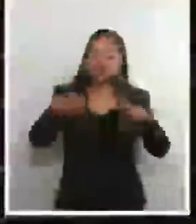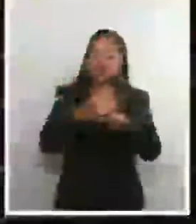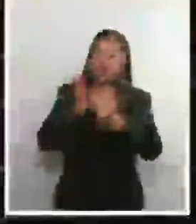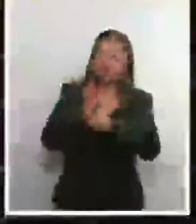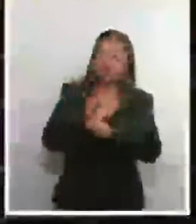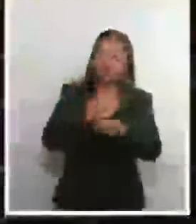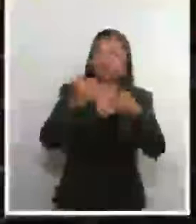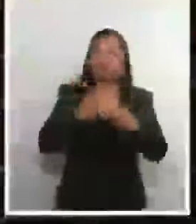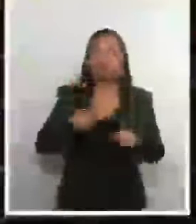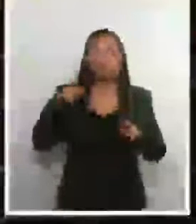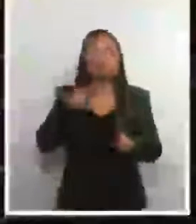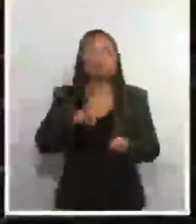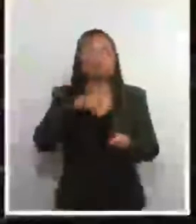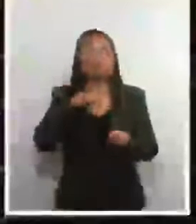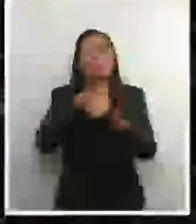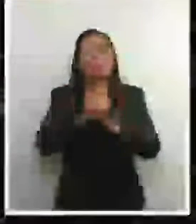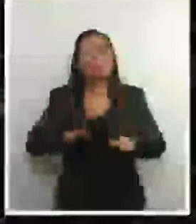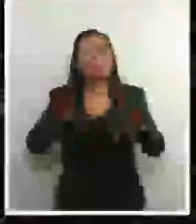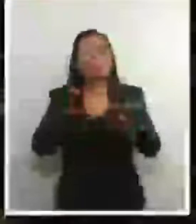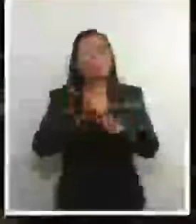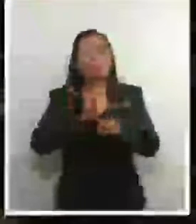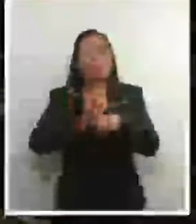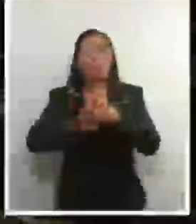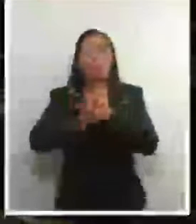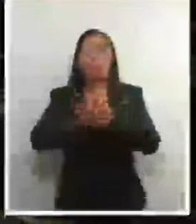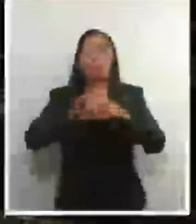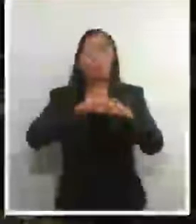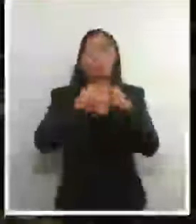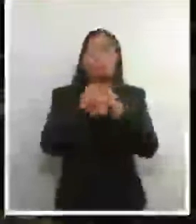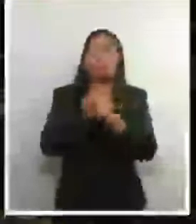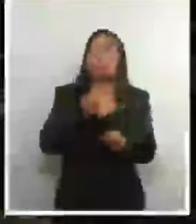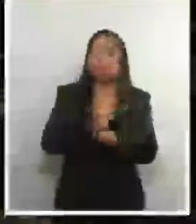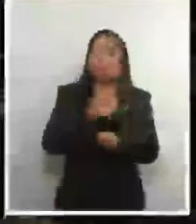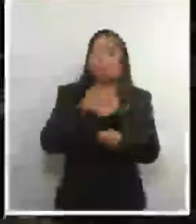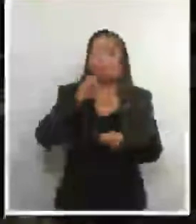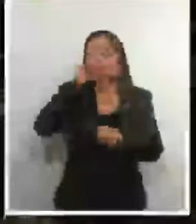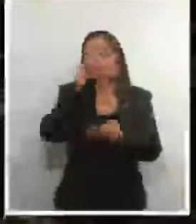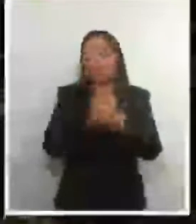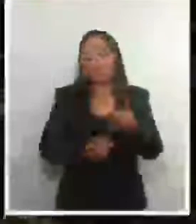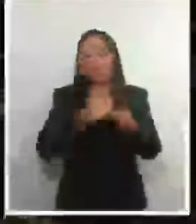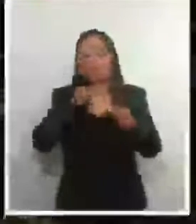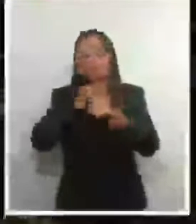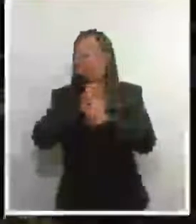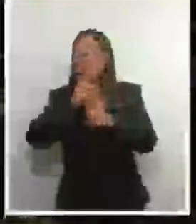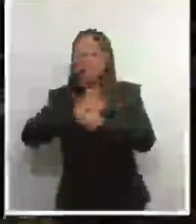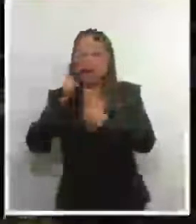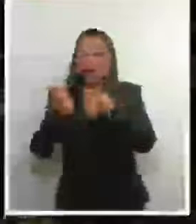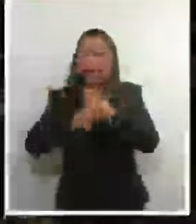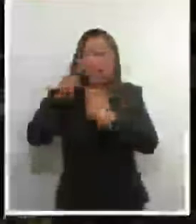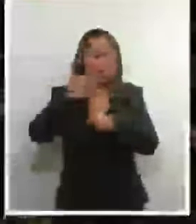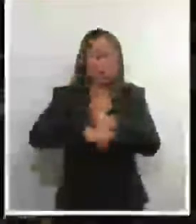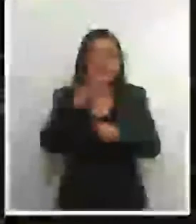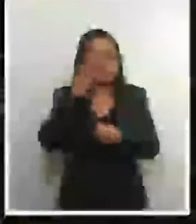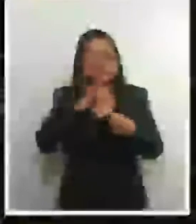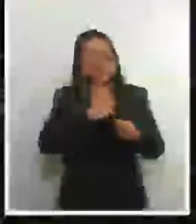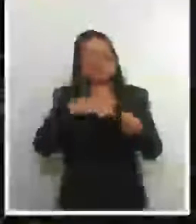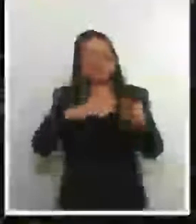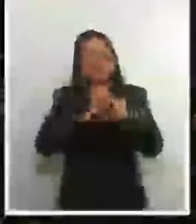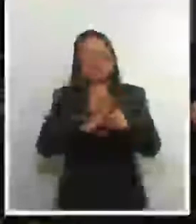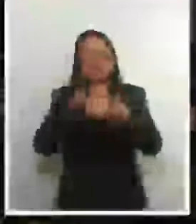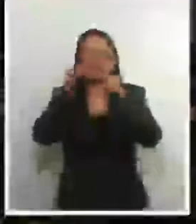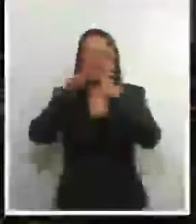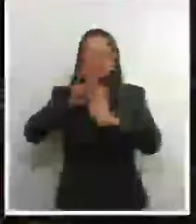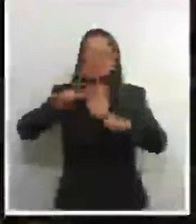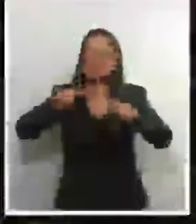y tiene como principios rectores la prevención social de las violencias y del delito, la atención a